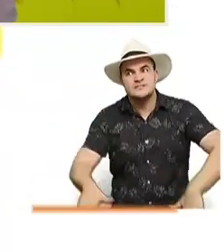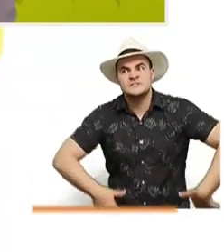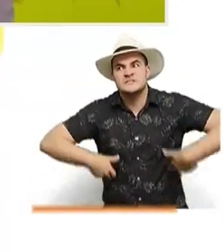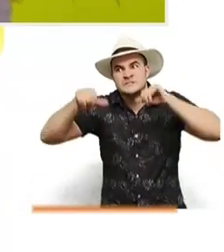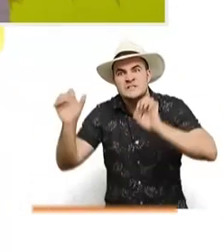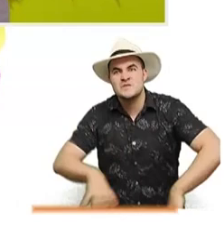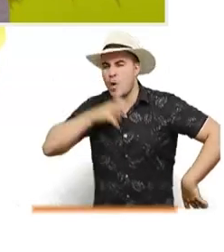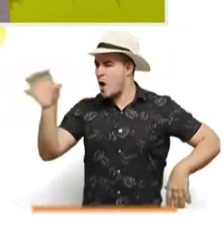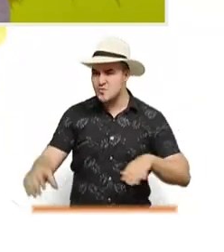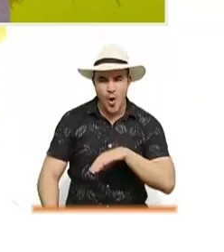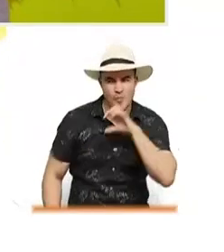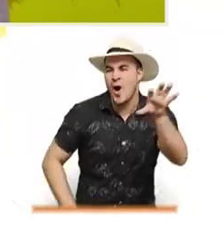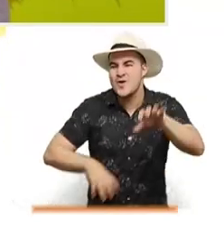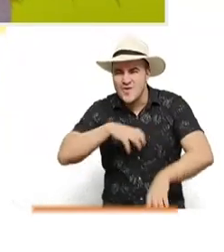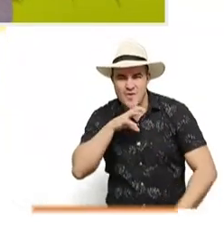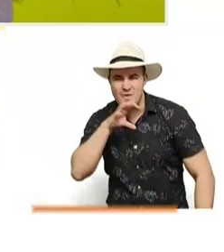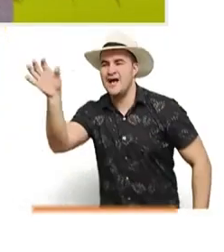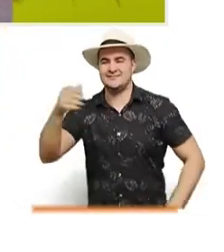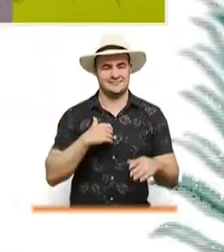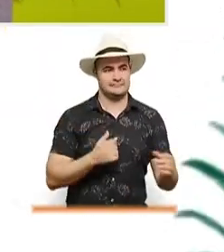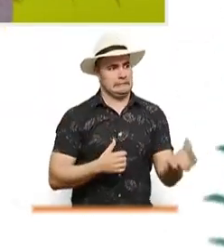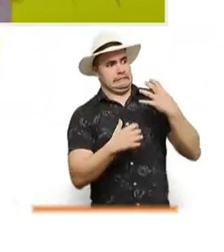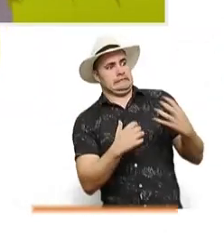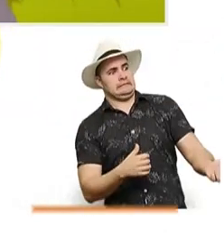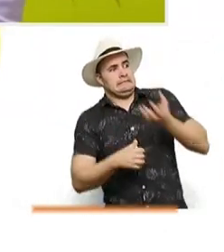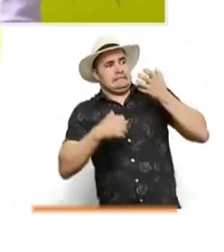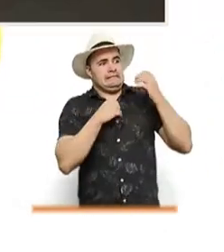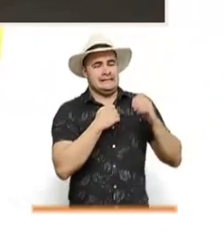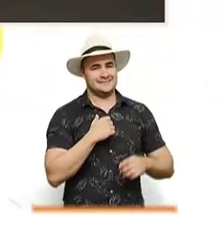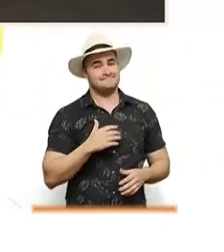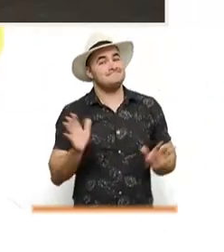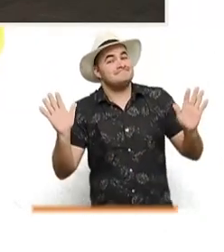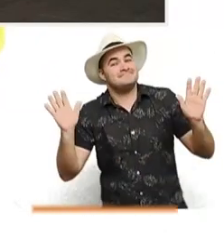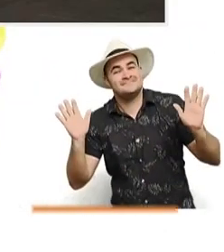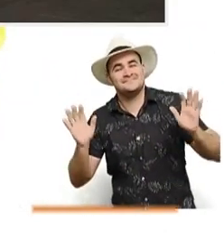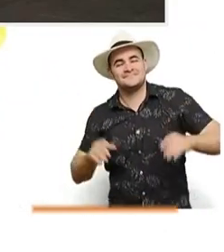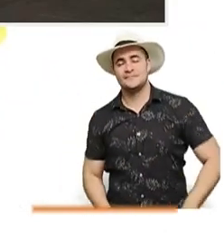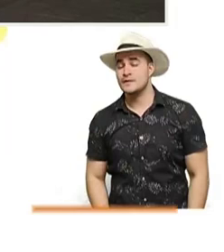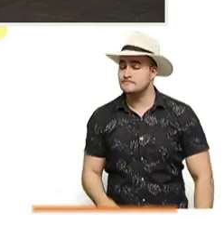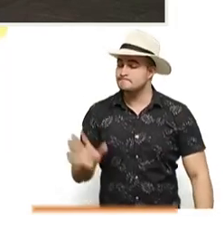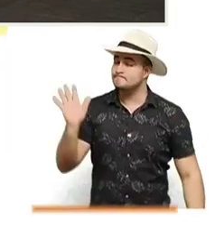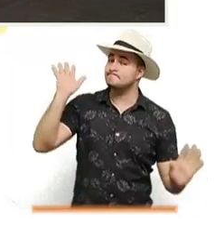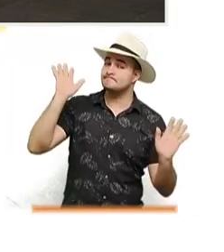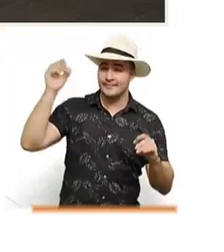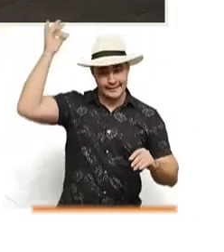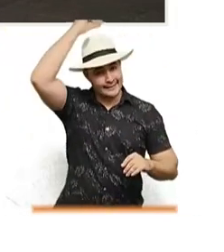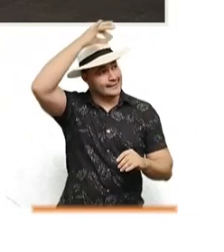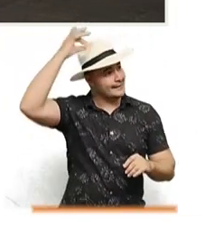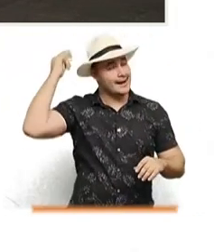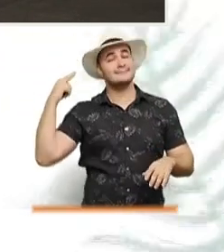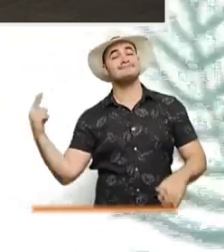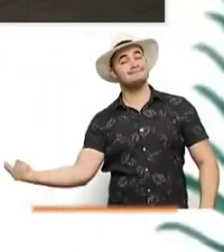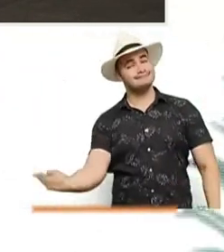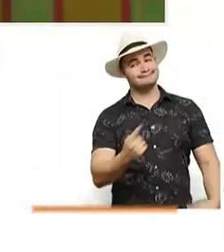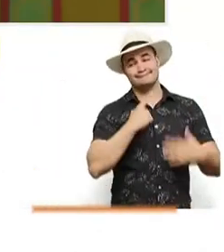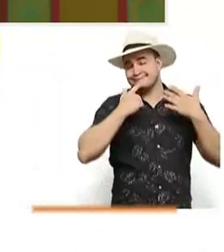perro ladrando, recibiéndolo en la puerta. Pero no falta el salao,